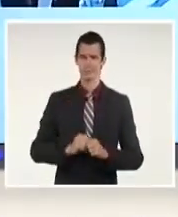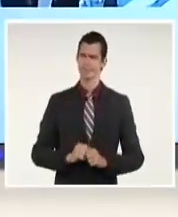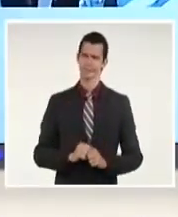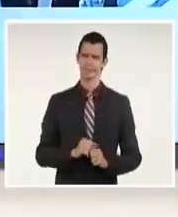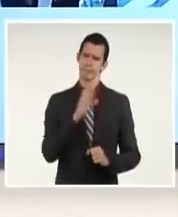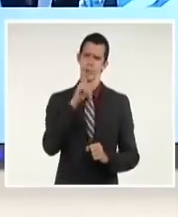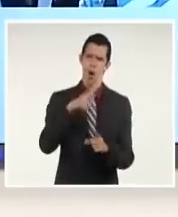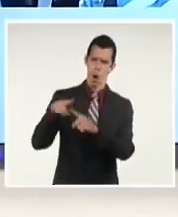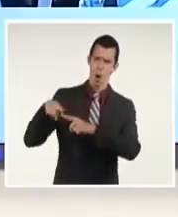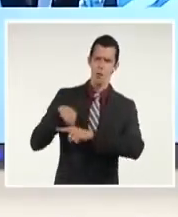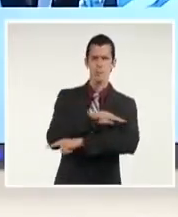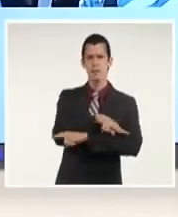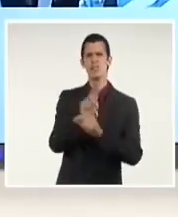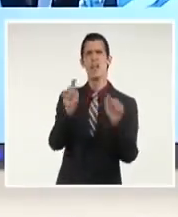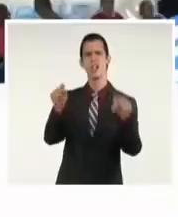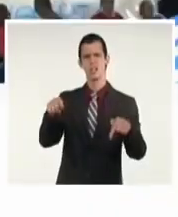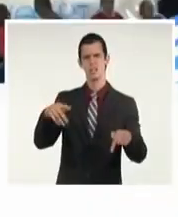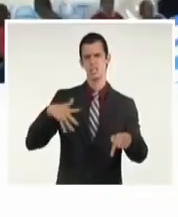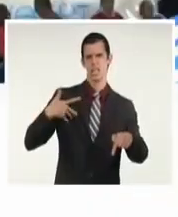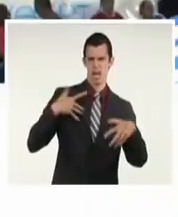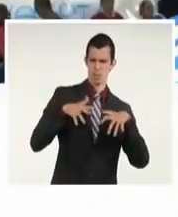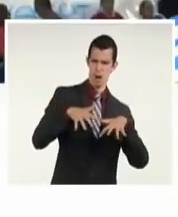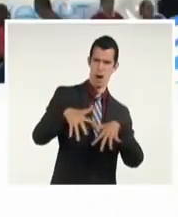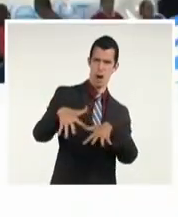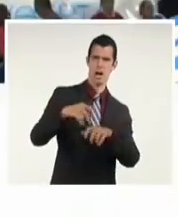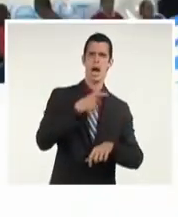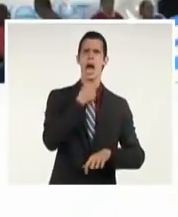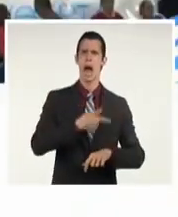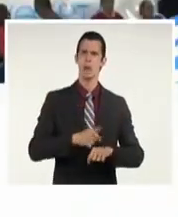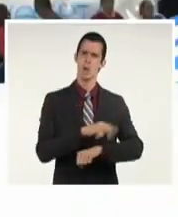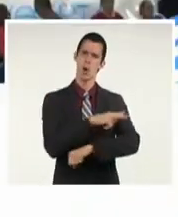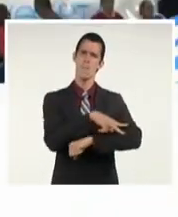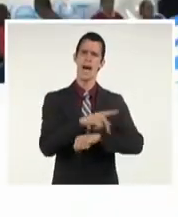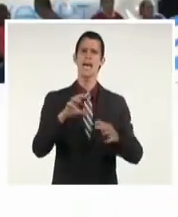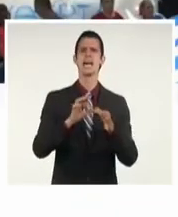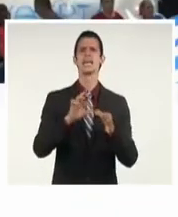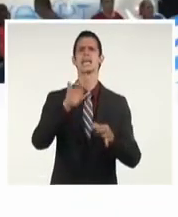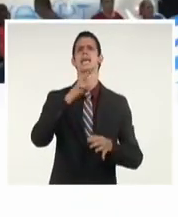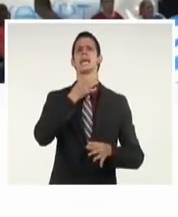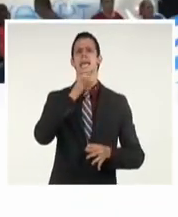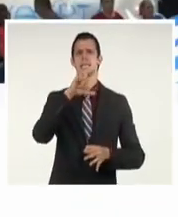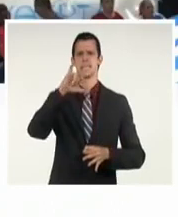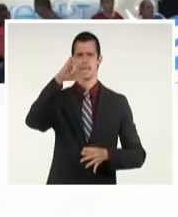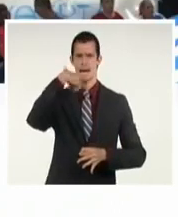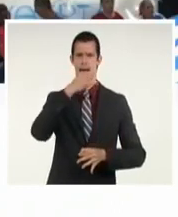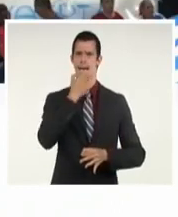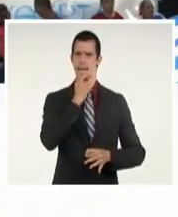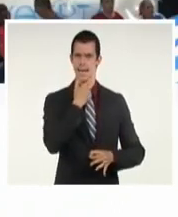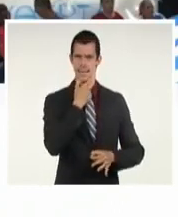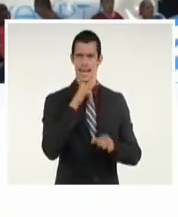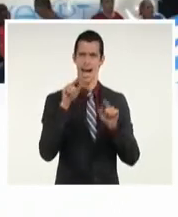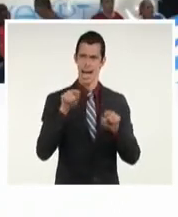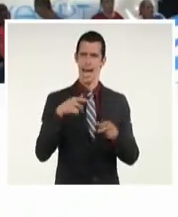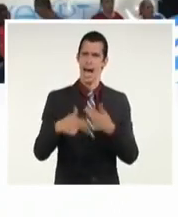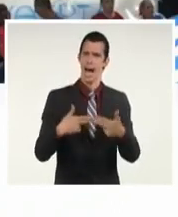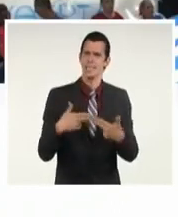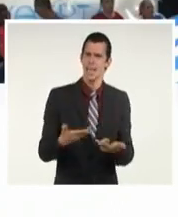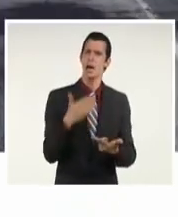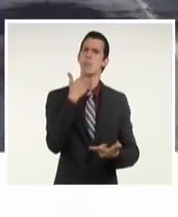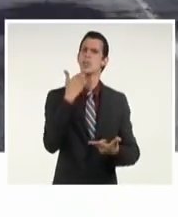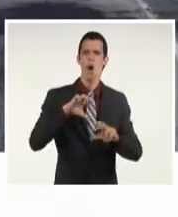mismo 21 de julio, la policía de Grecia usa gases lacrimógenos para dispersar una protesta contra la vacunación